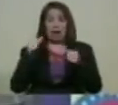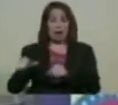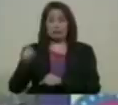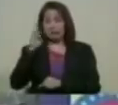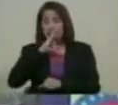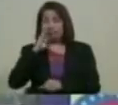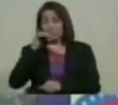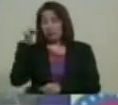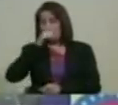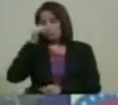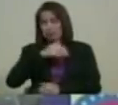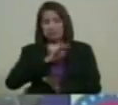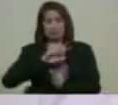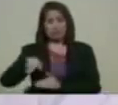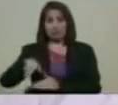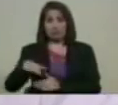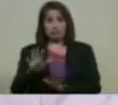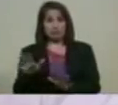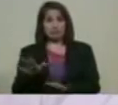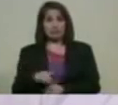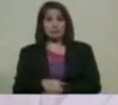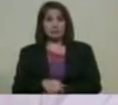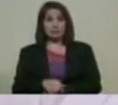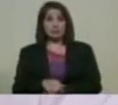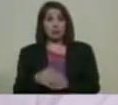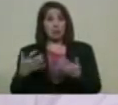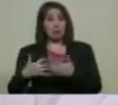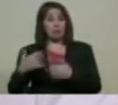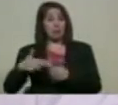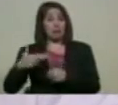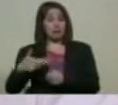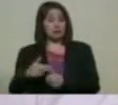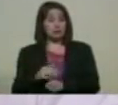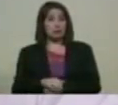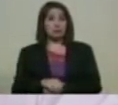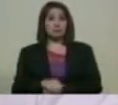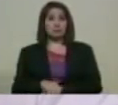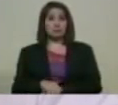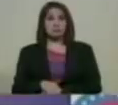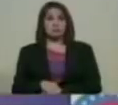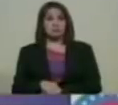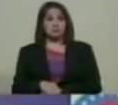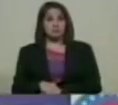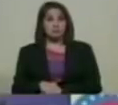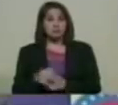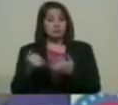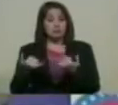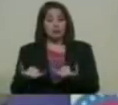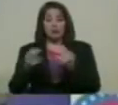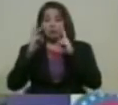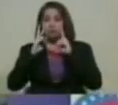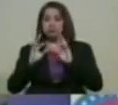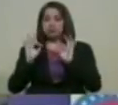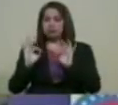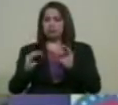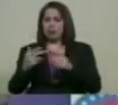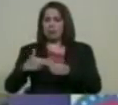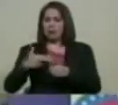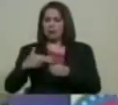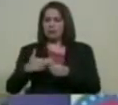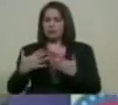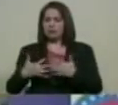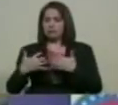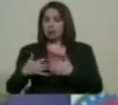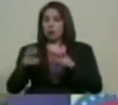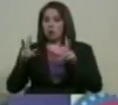dentro, podrida totalmente PDVSA. Y PDVSA todavía en este tiempo, a pesar que decían la